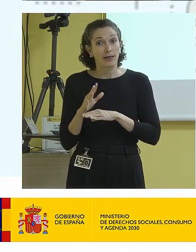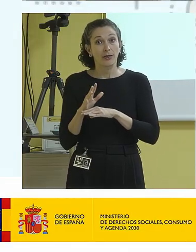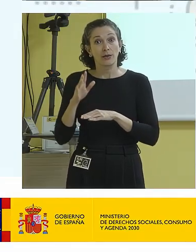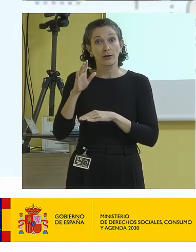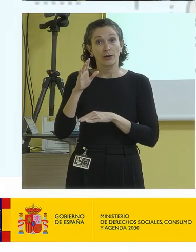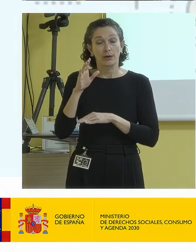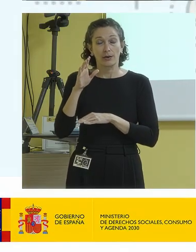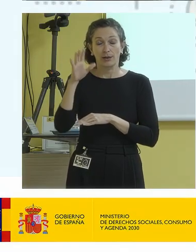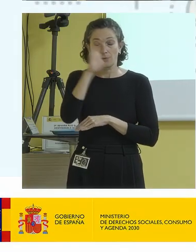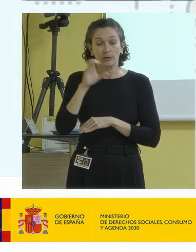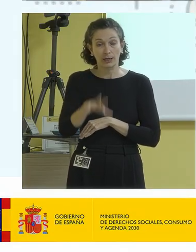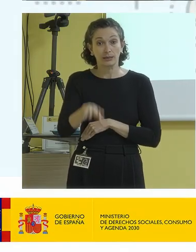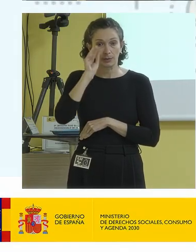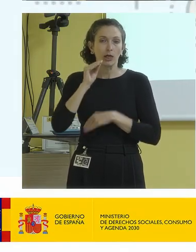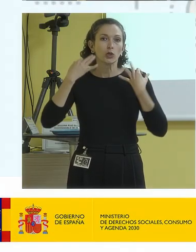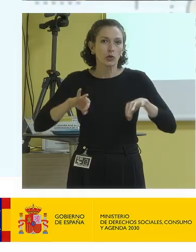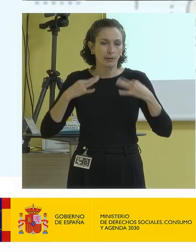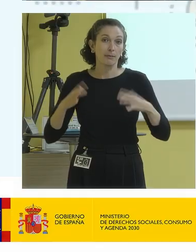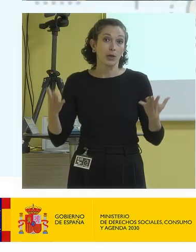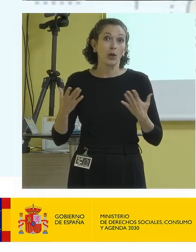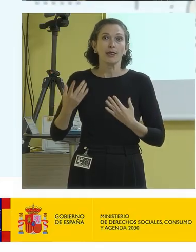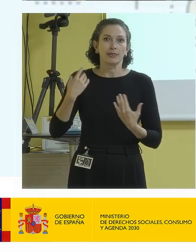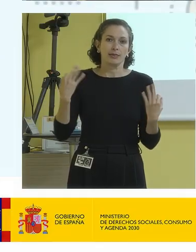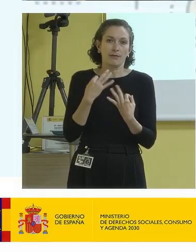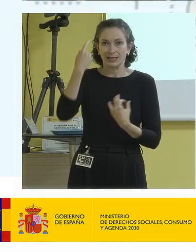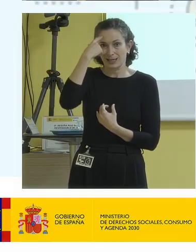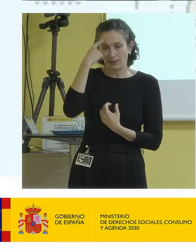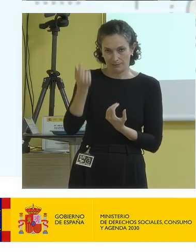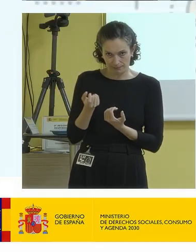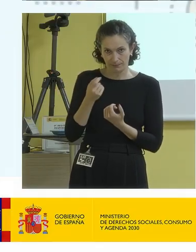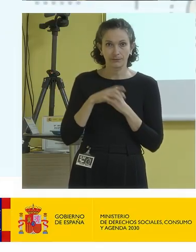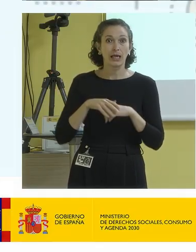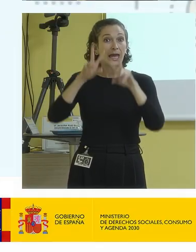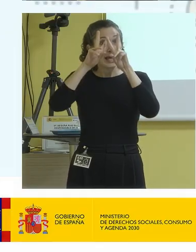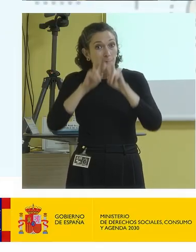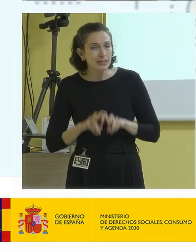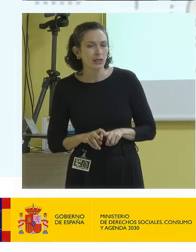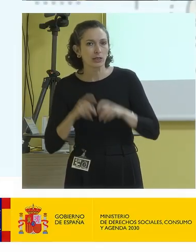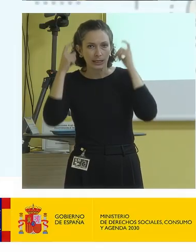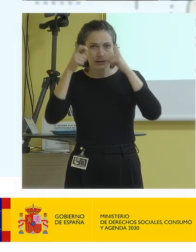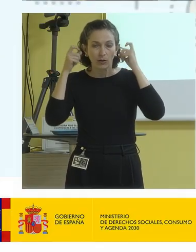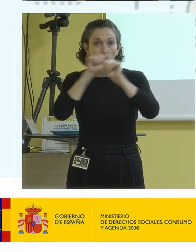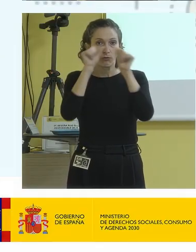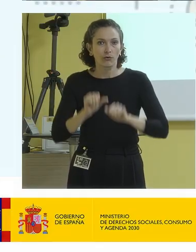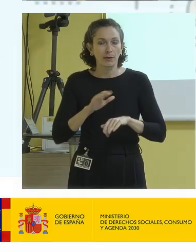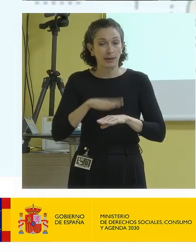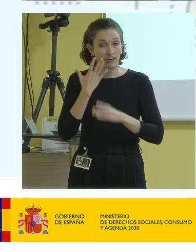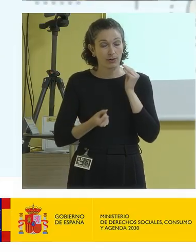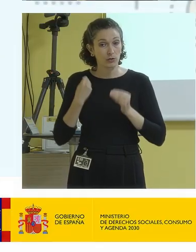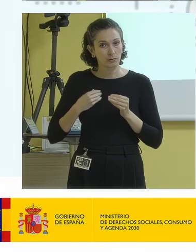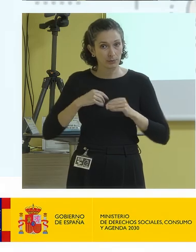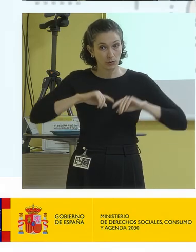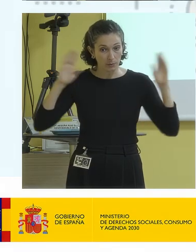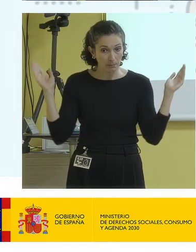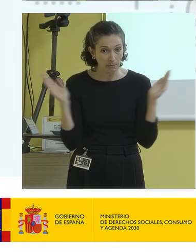ser conscientes de ellos. La investigación, al menos lo intentamos por ahora, estamos intentando encontrar formas de reducir estos errores, de